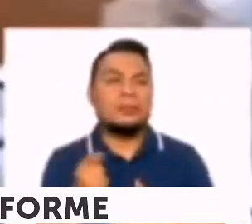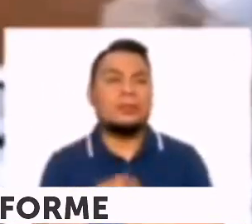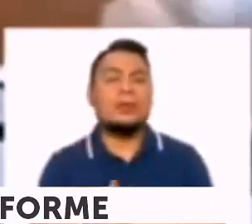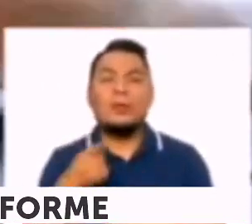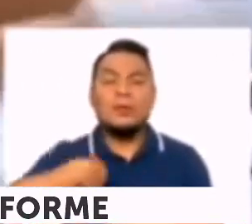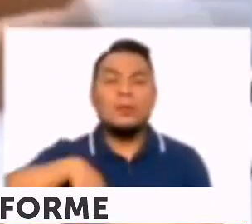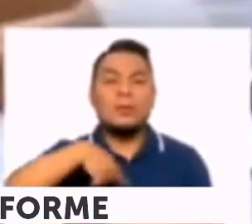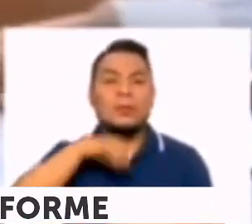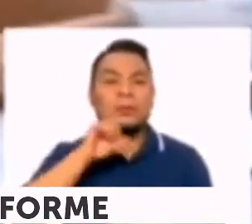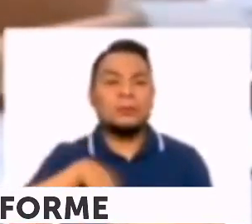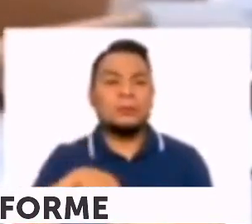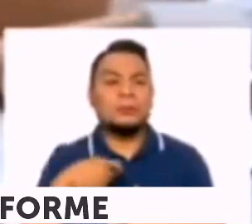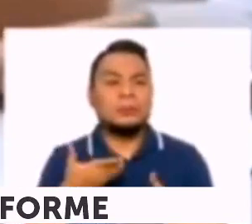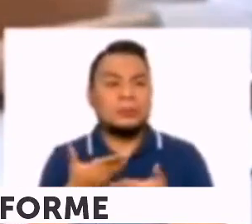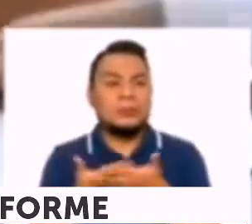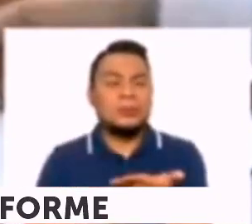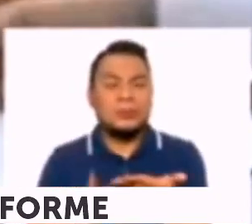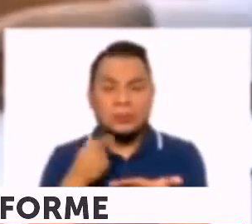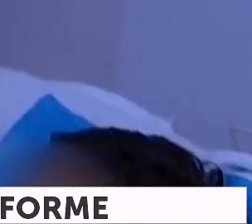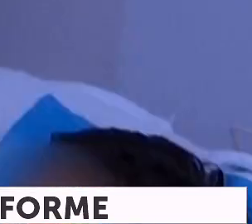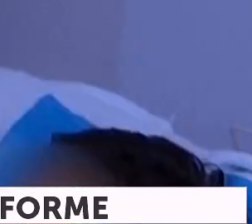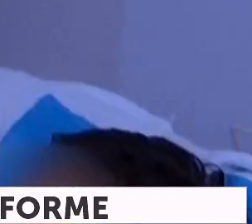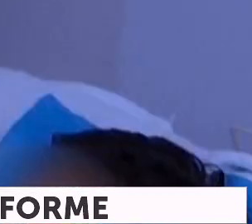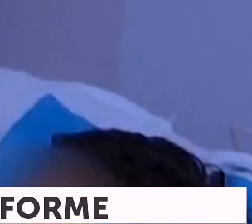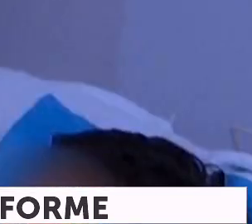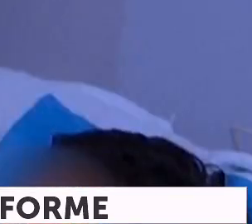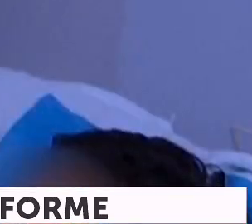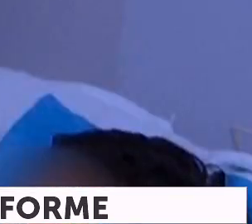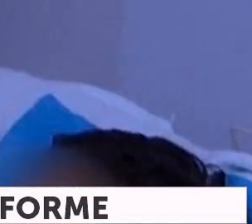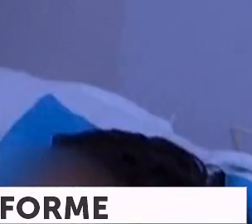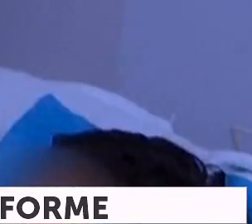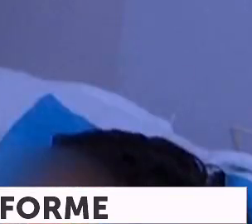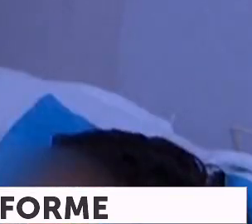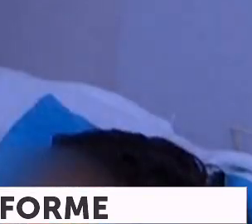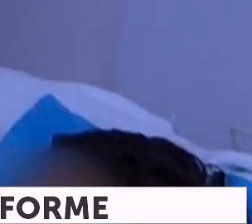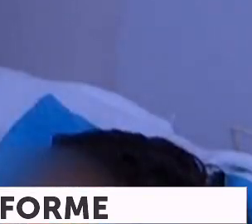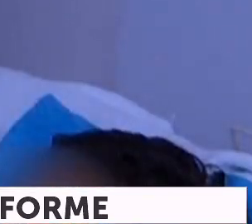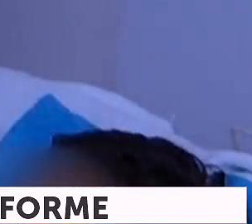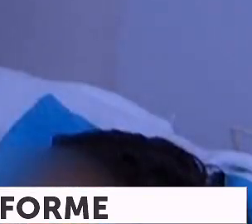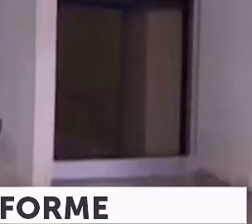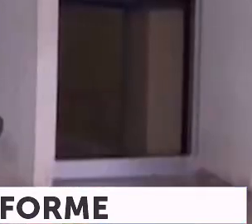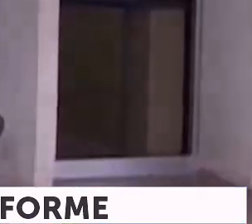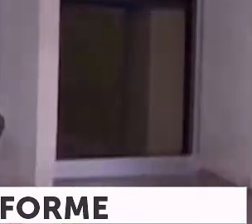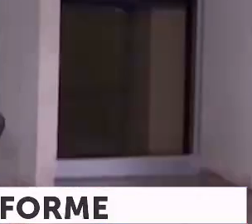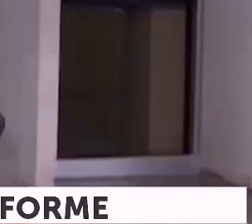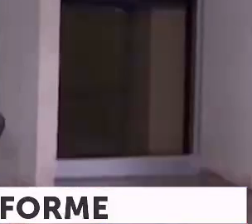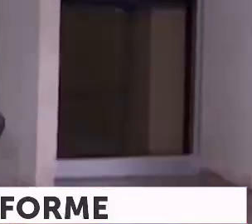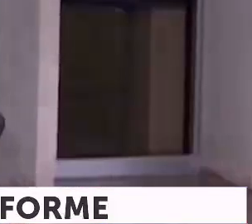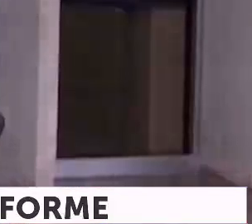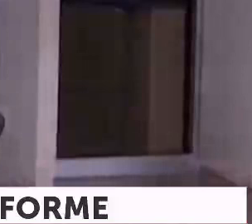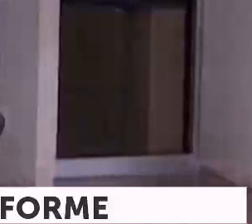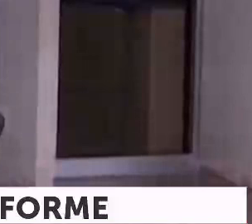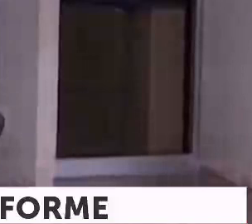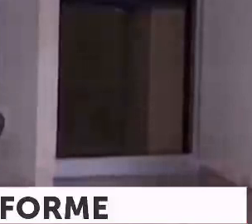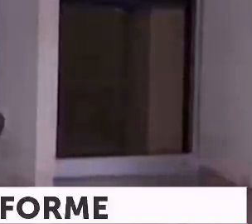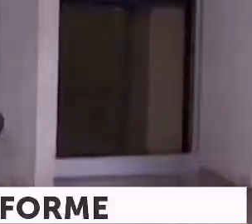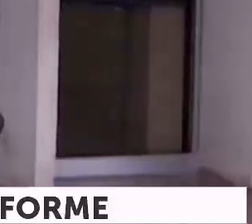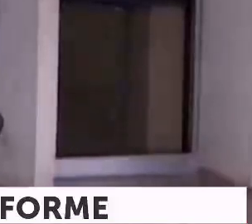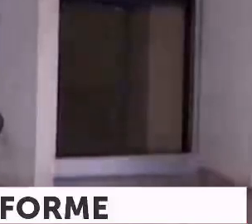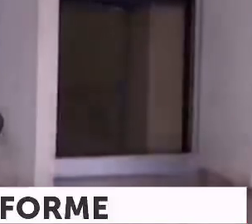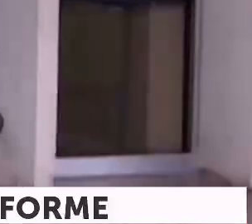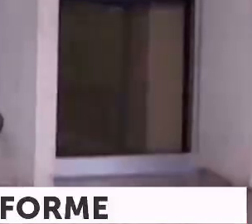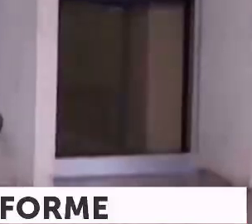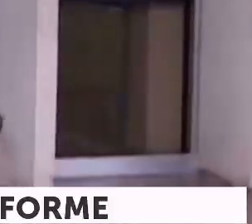baja eficacia, aunque evitó citar la fuente. Agregó que priorizarán la vacunación, ya que es la única arma que se tiene para evitar